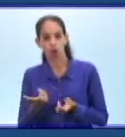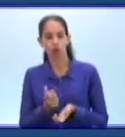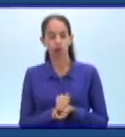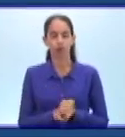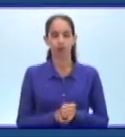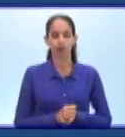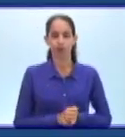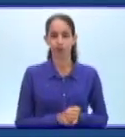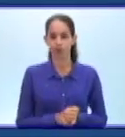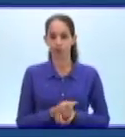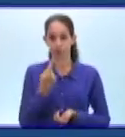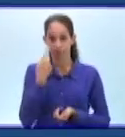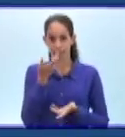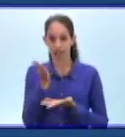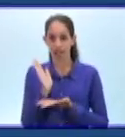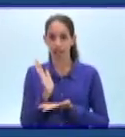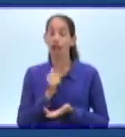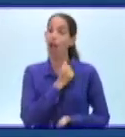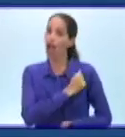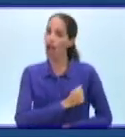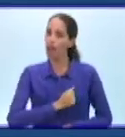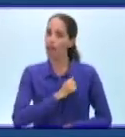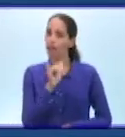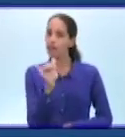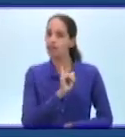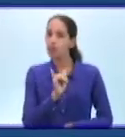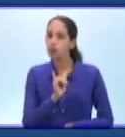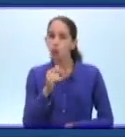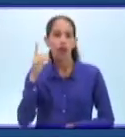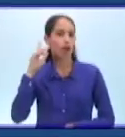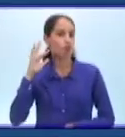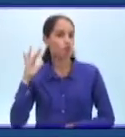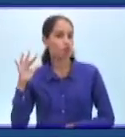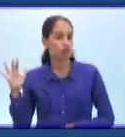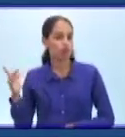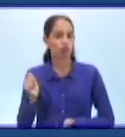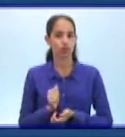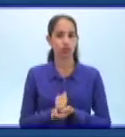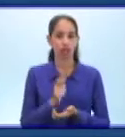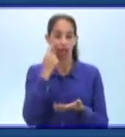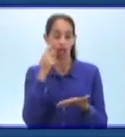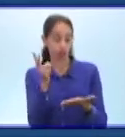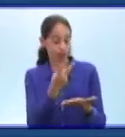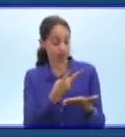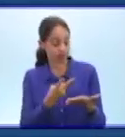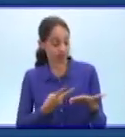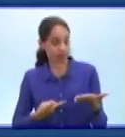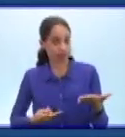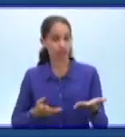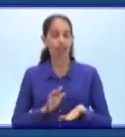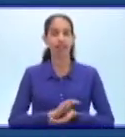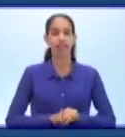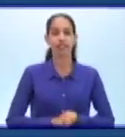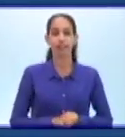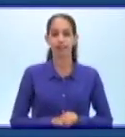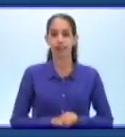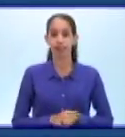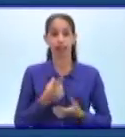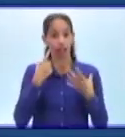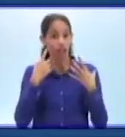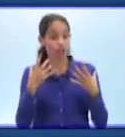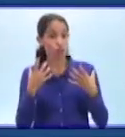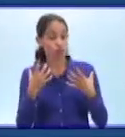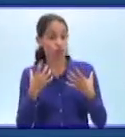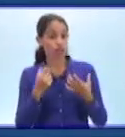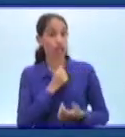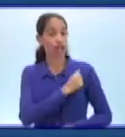determinada. Amor por la música, amor por la lectura. Importante el amor por la